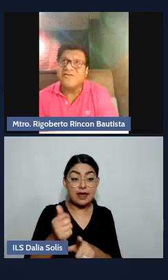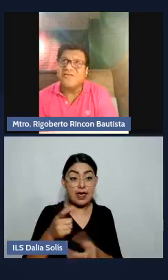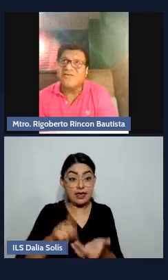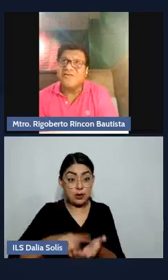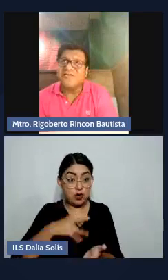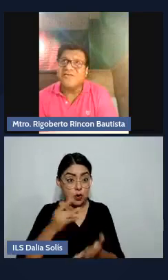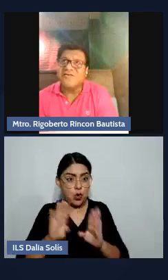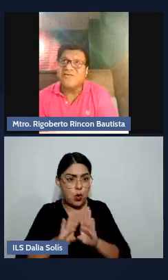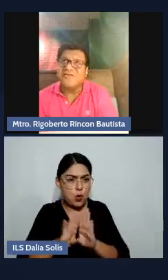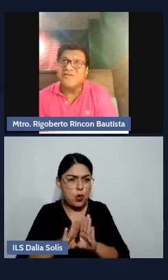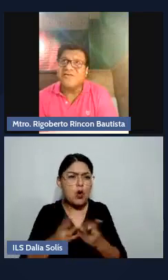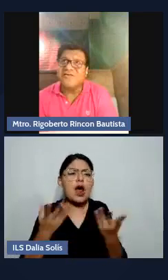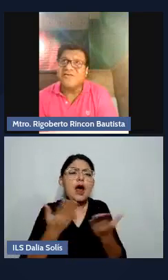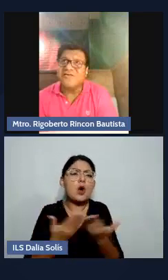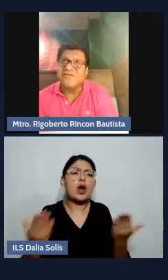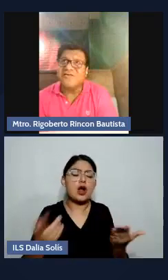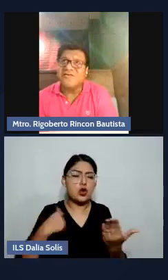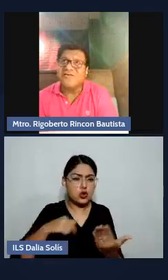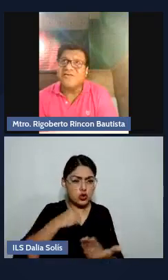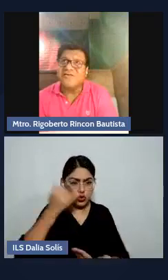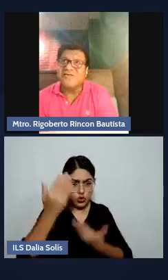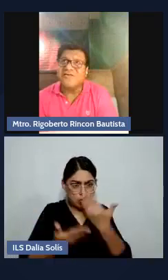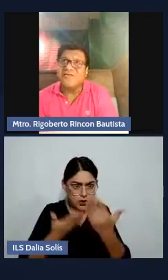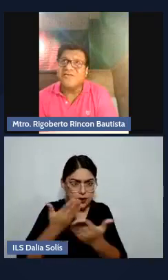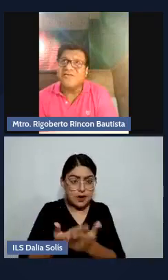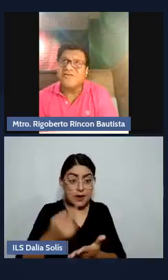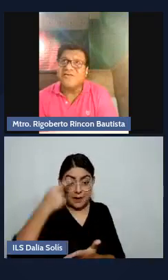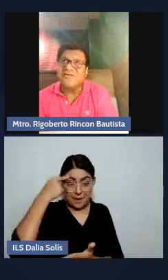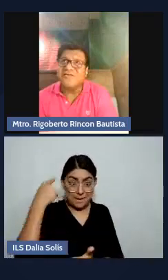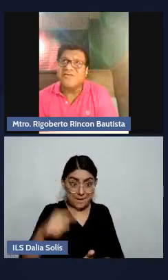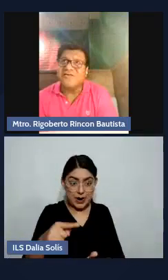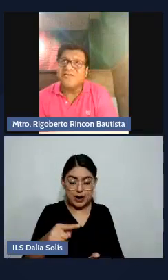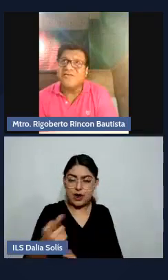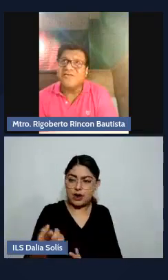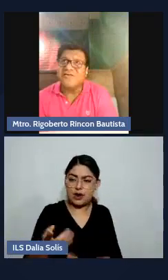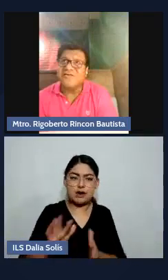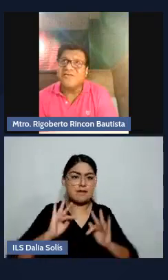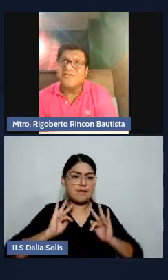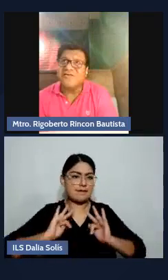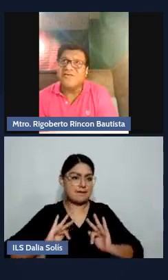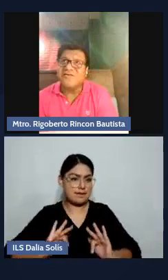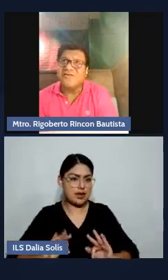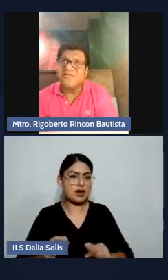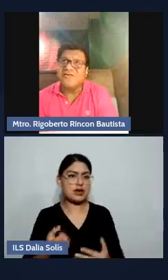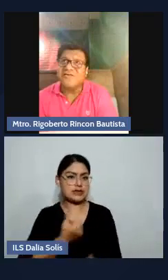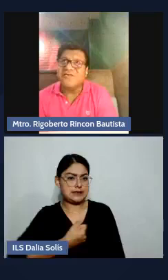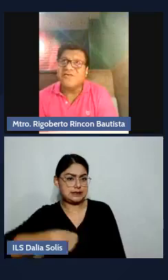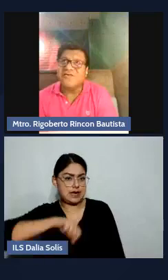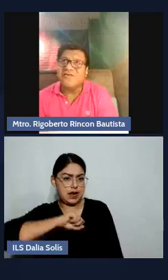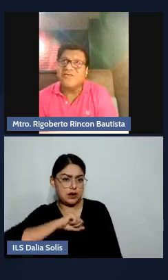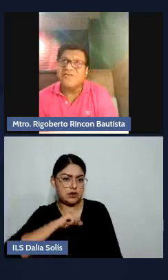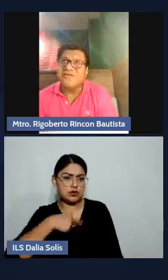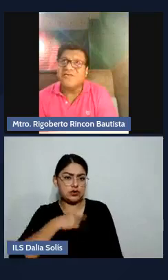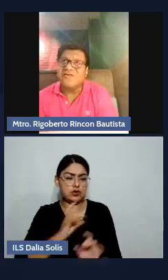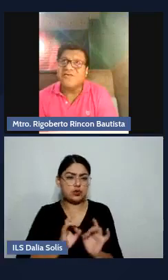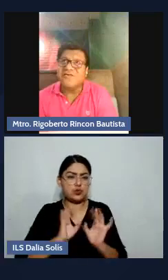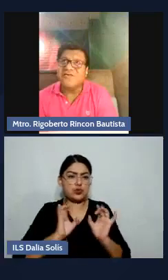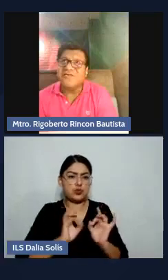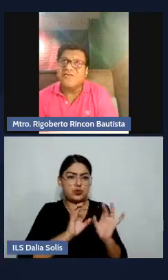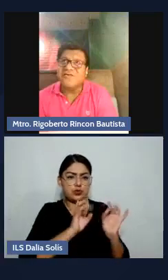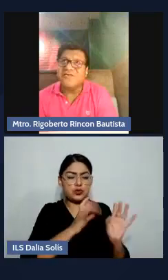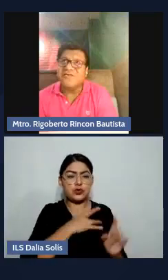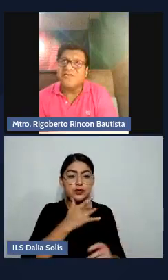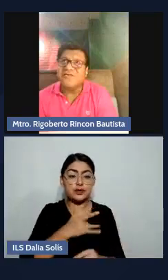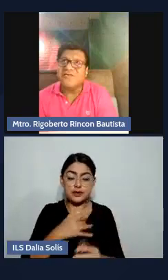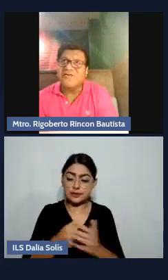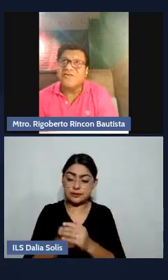proponemos para poder afrontar de una manera tal vez saludable estos detonantes que nos están generando la ansiedad